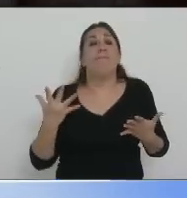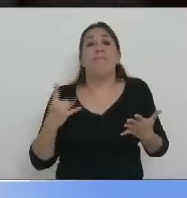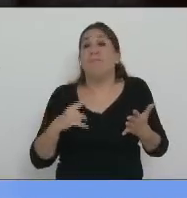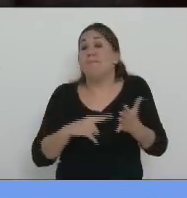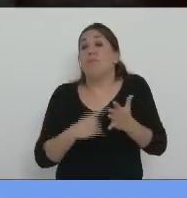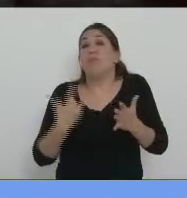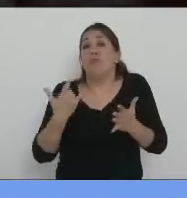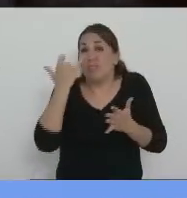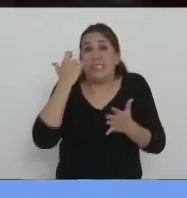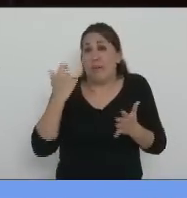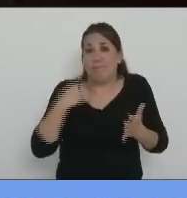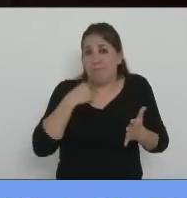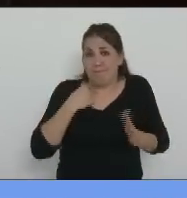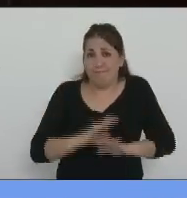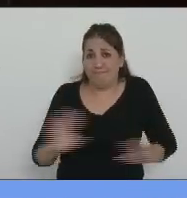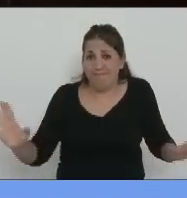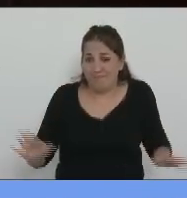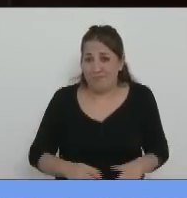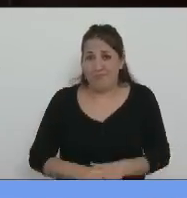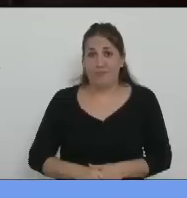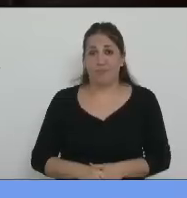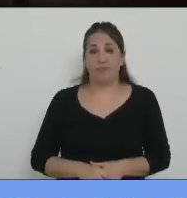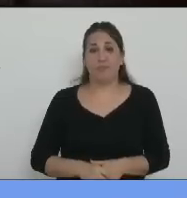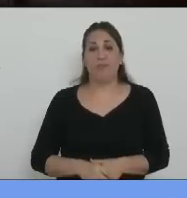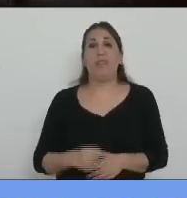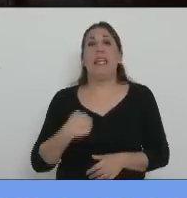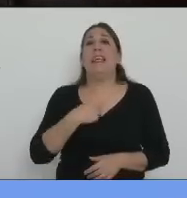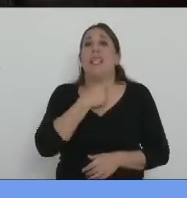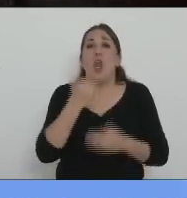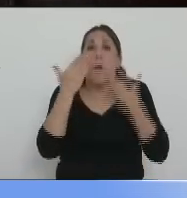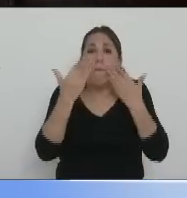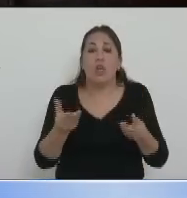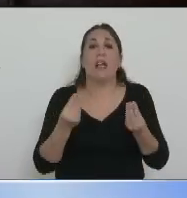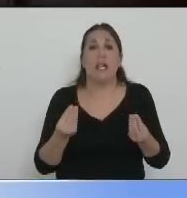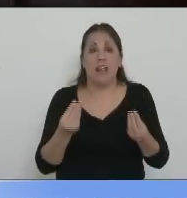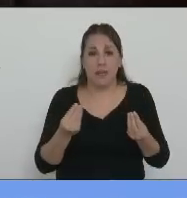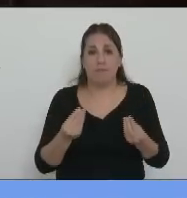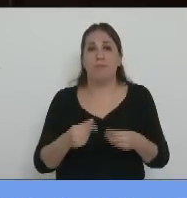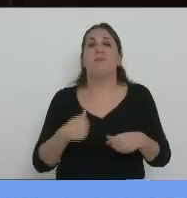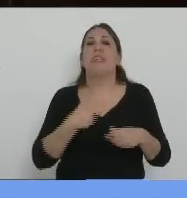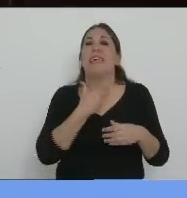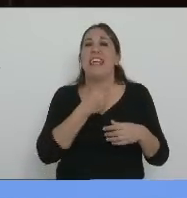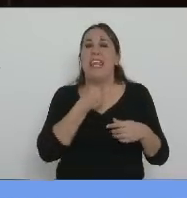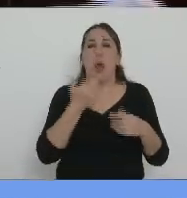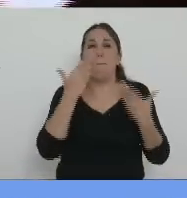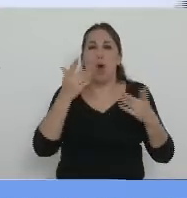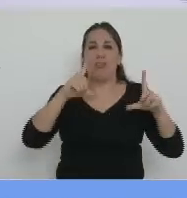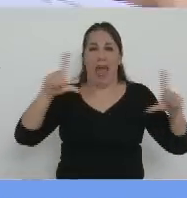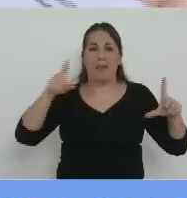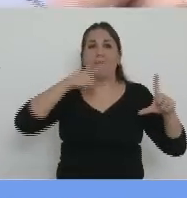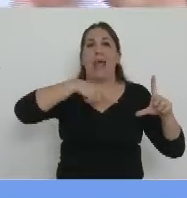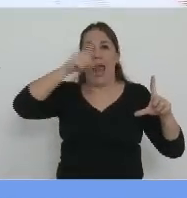encima quiero mostrarles unos gráficos aquí este primer